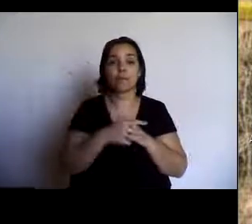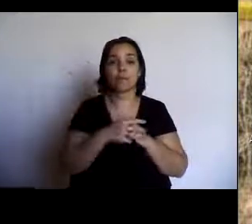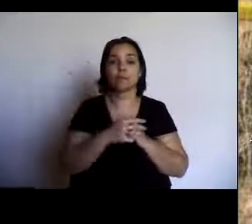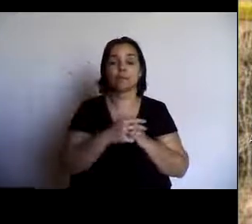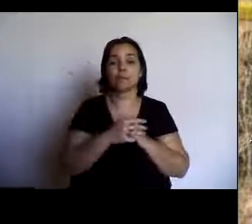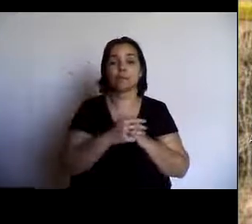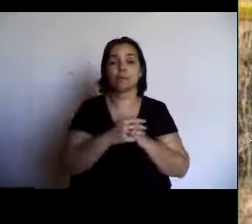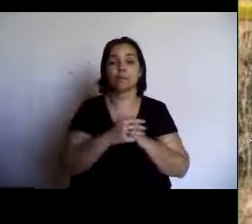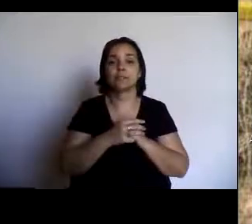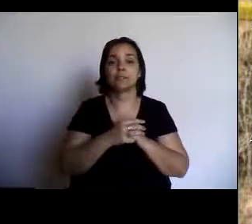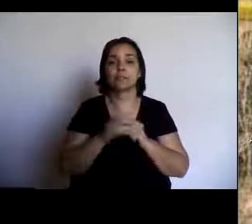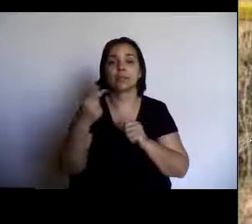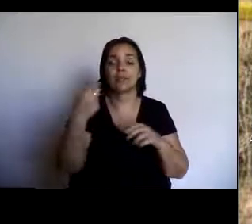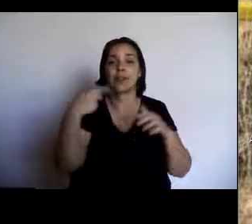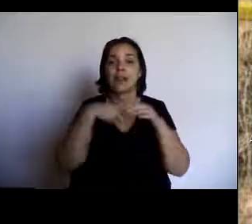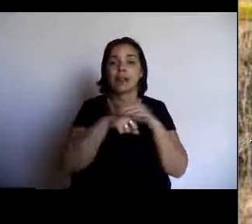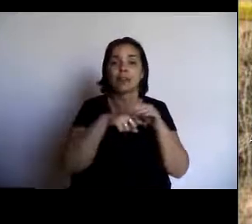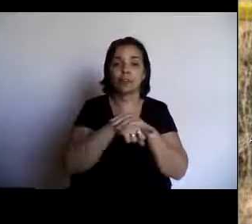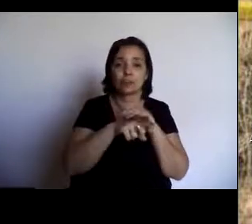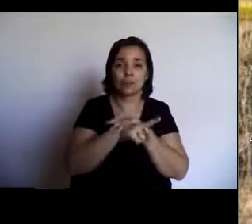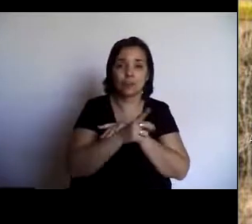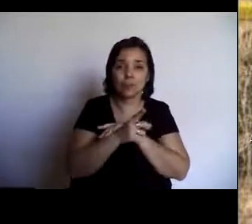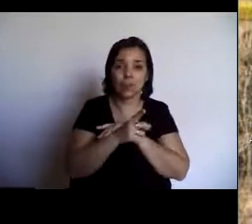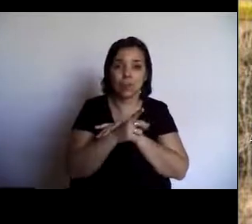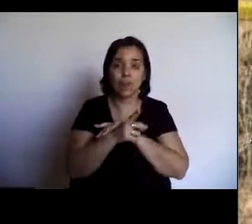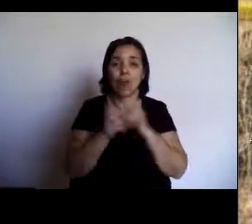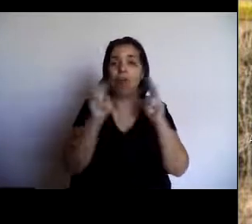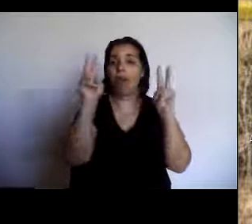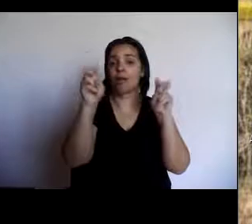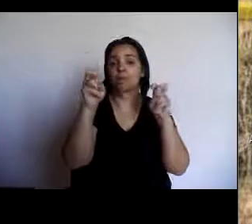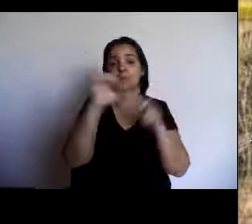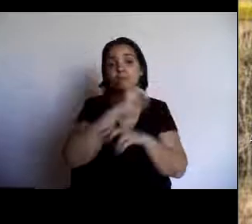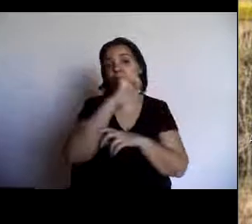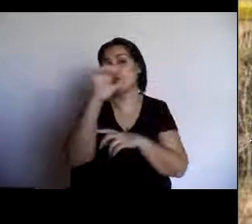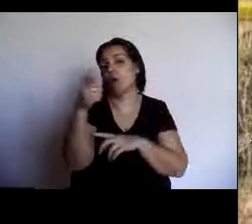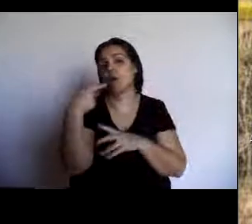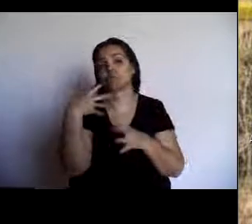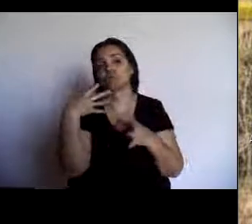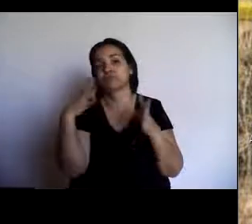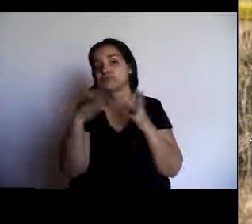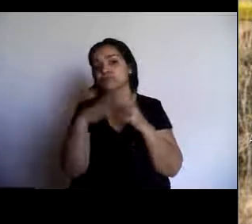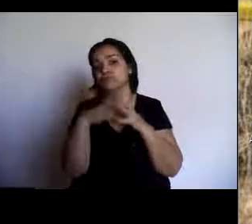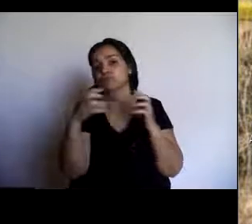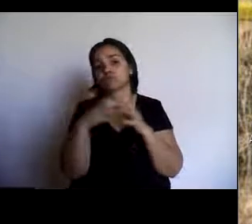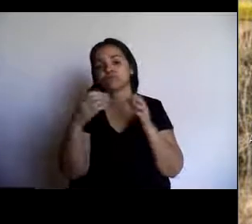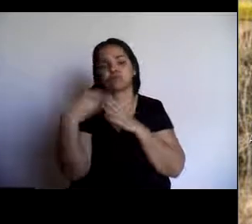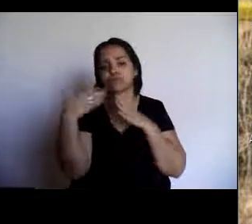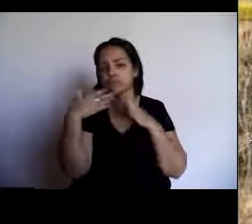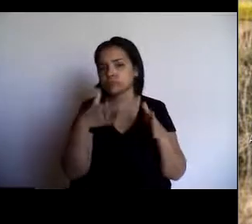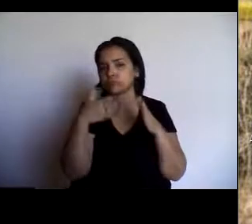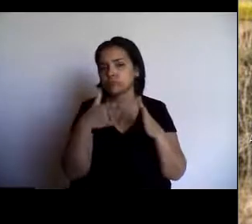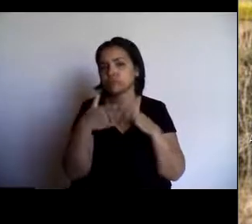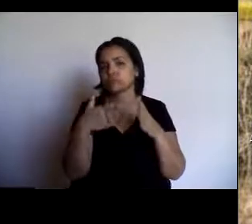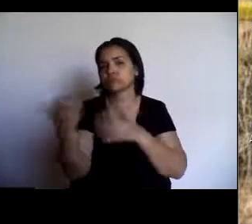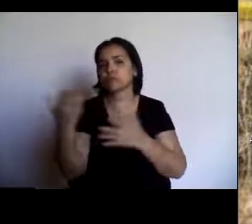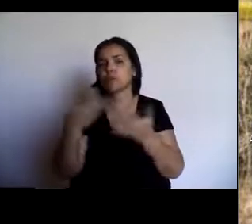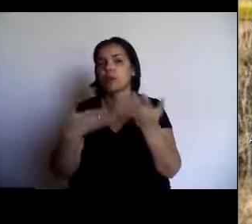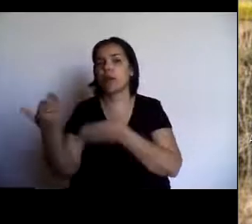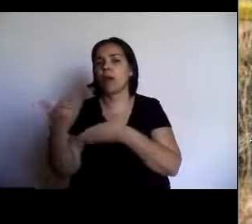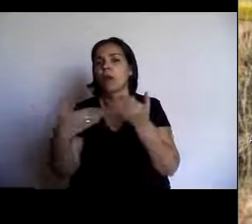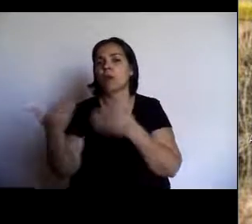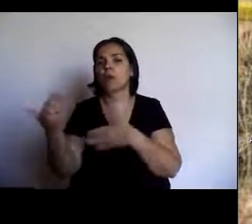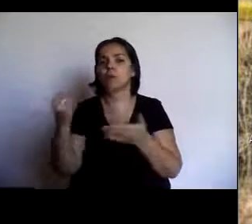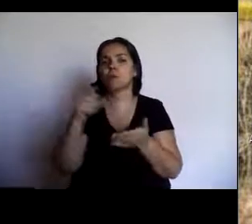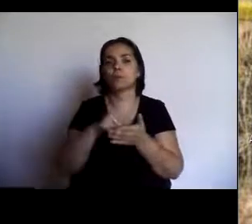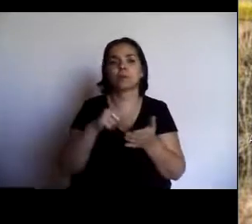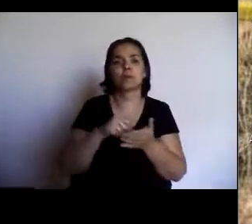Extremadura en la gestión de asuntos europeos, un papel que está enfocado en el acompañamiento de nuestros municipios en la